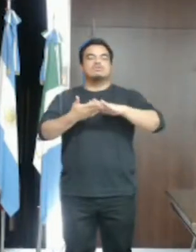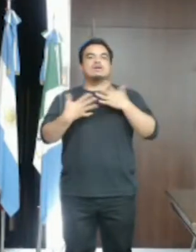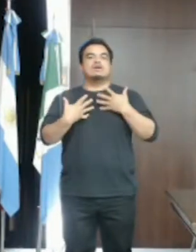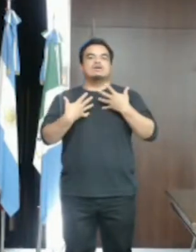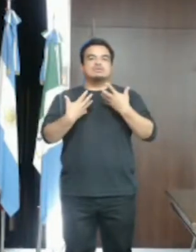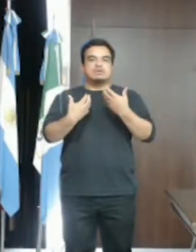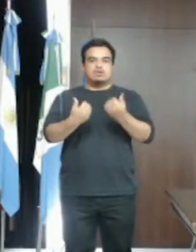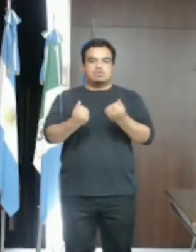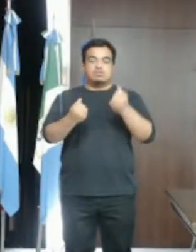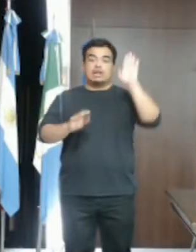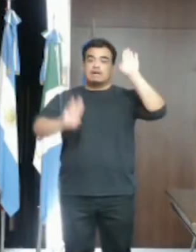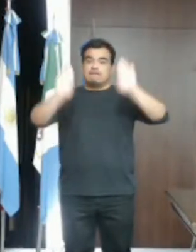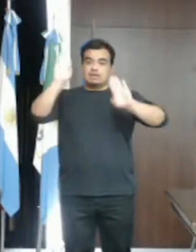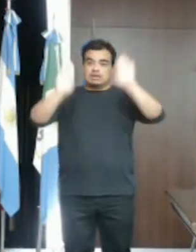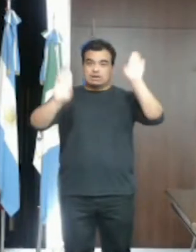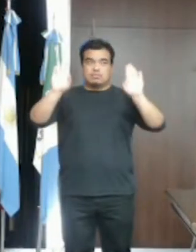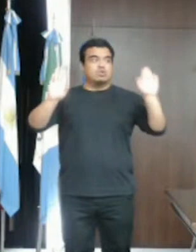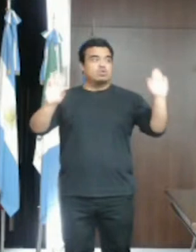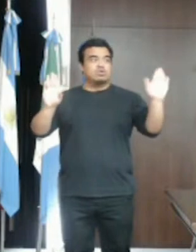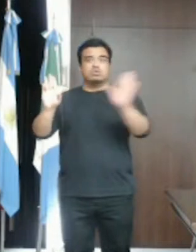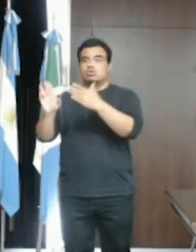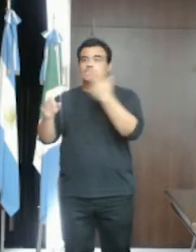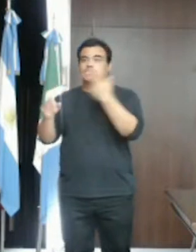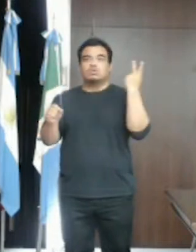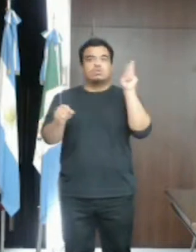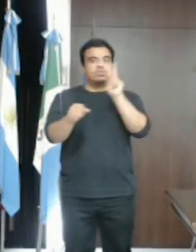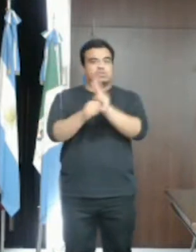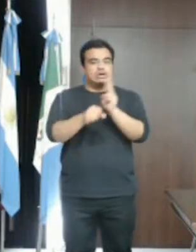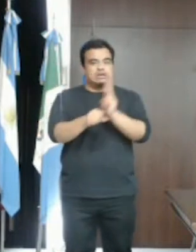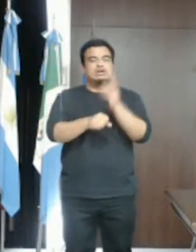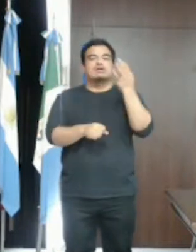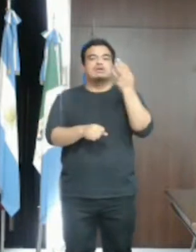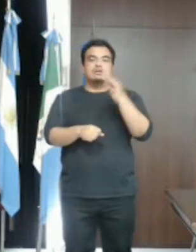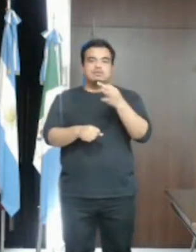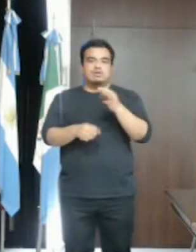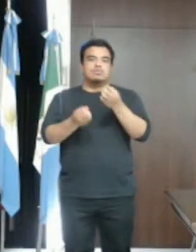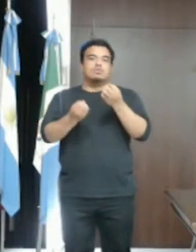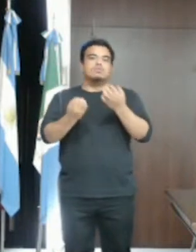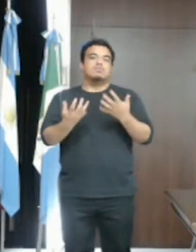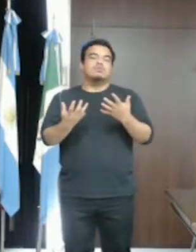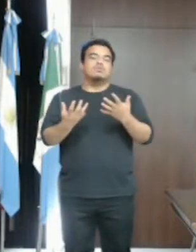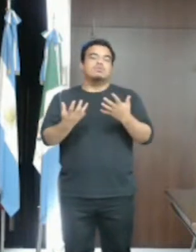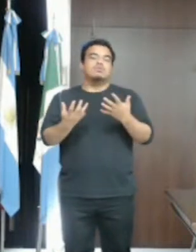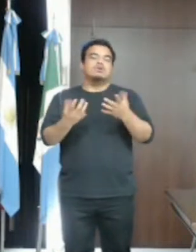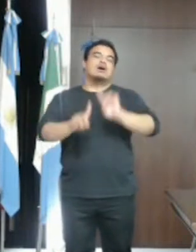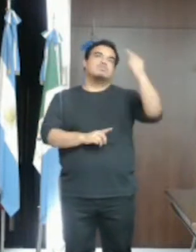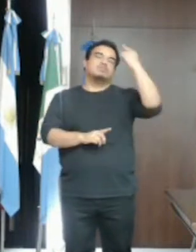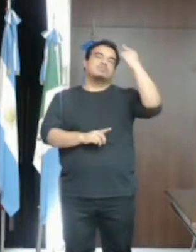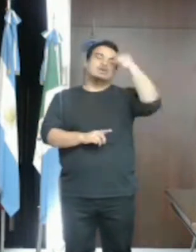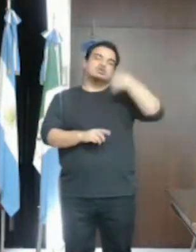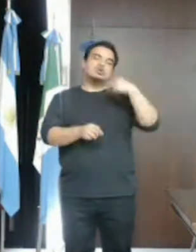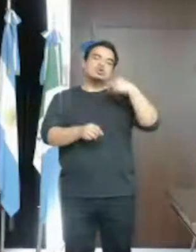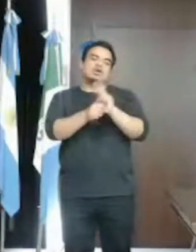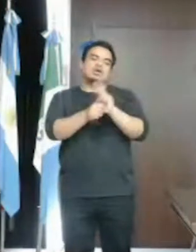somos cuidadores. De una u otra manera lo hacemos. Porque pareciera que cuando decimos cuidadores es algo menos, y en